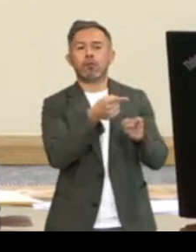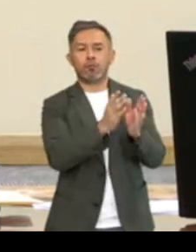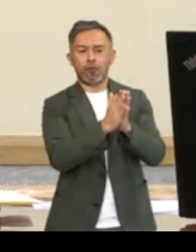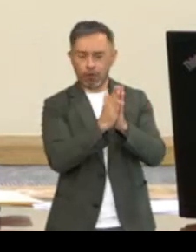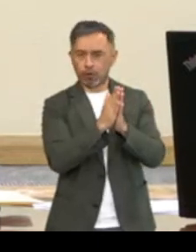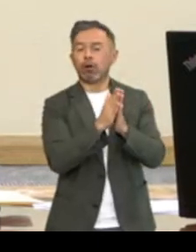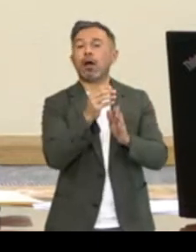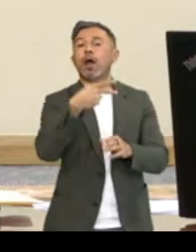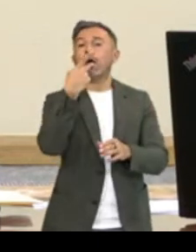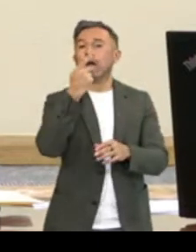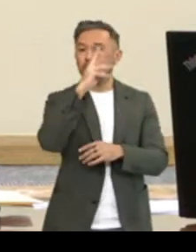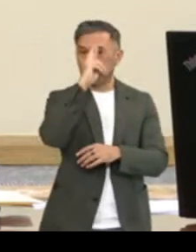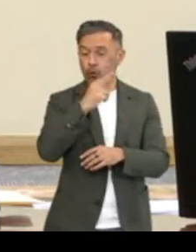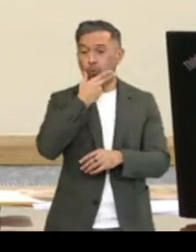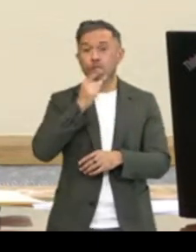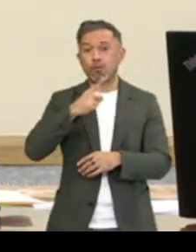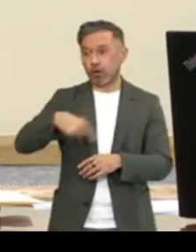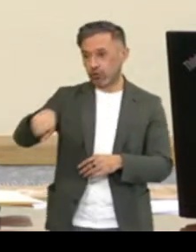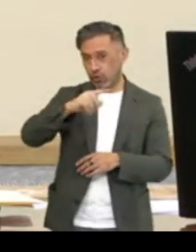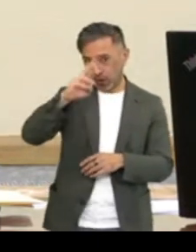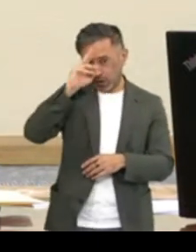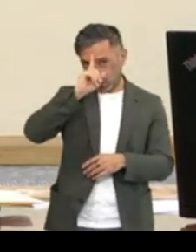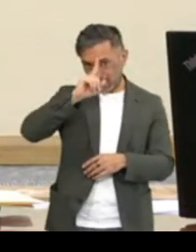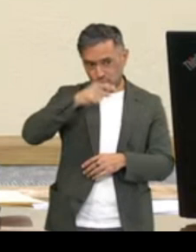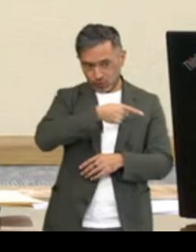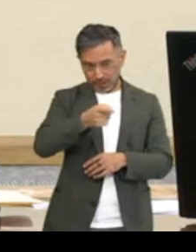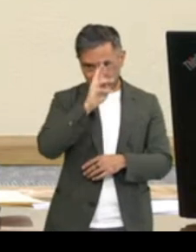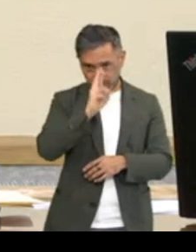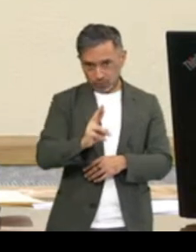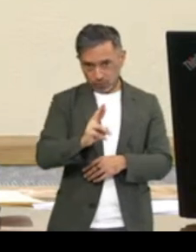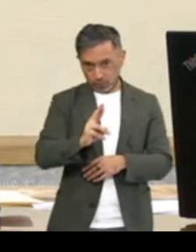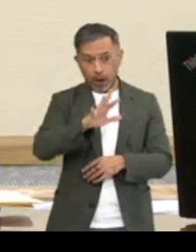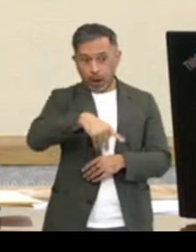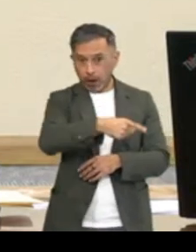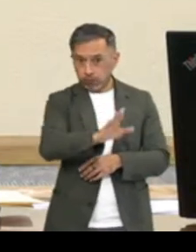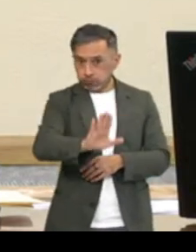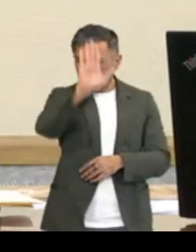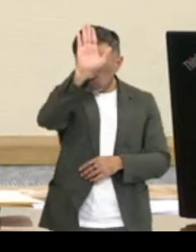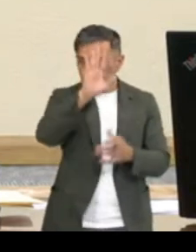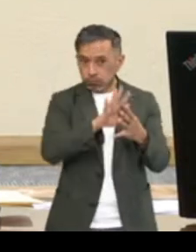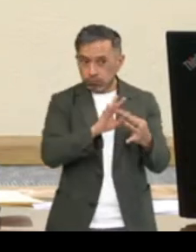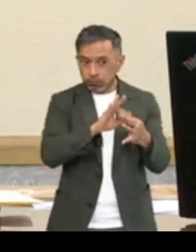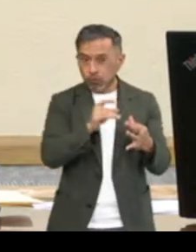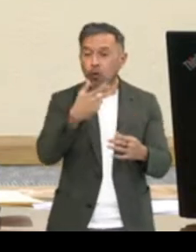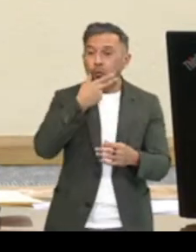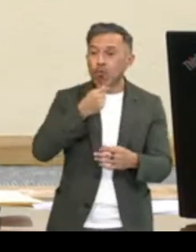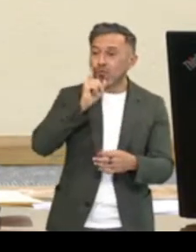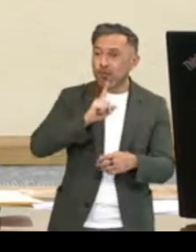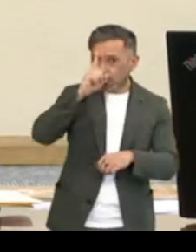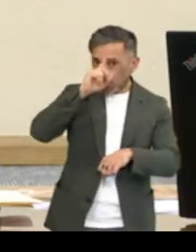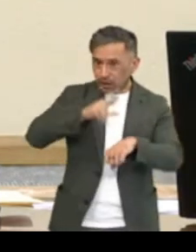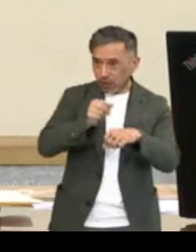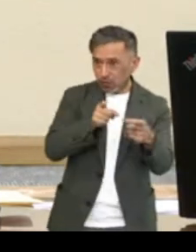con respeto a las y los consejeros. Usted acaba de hacer una intervención ofendiendo a las y los consejeros, y